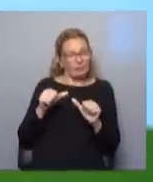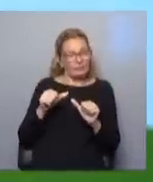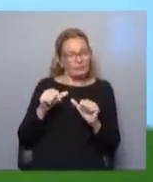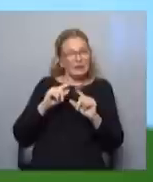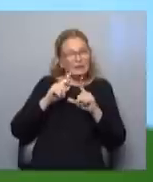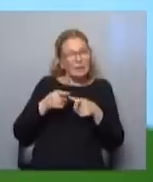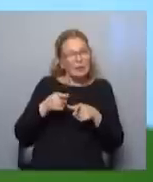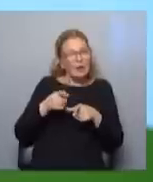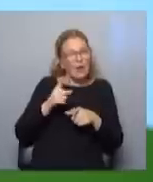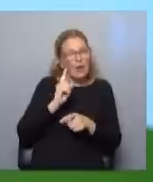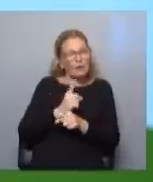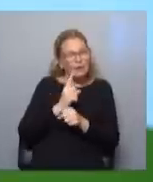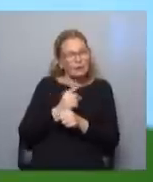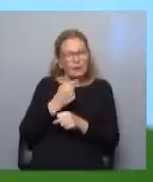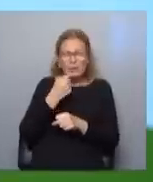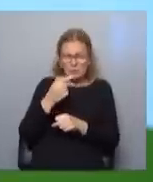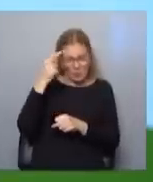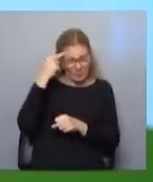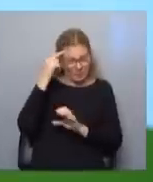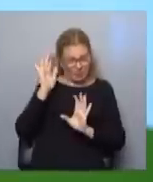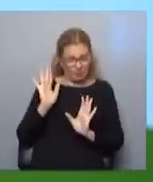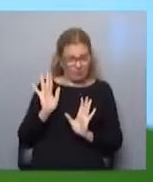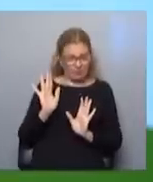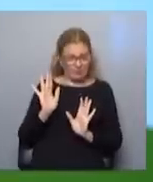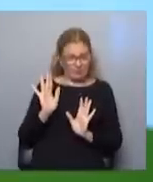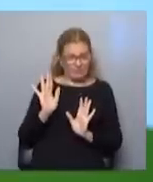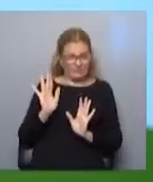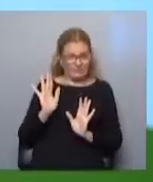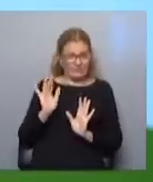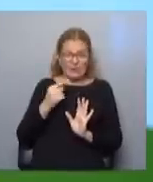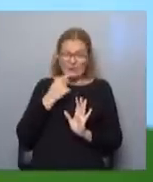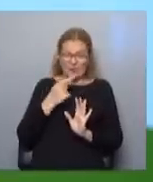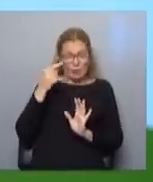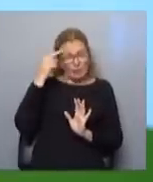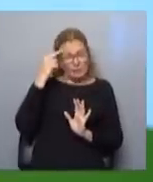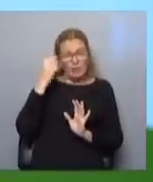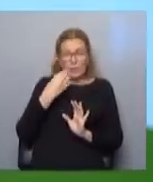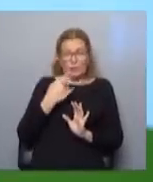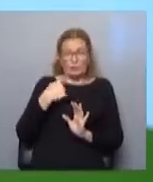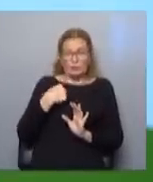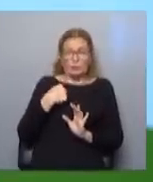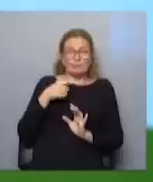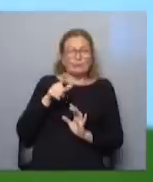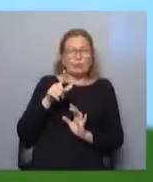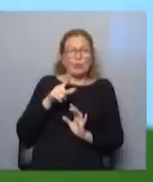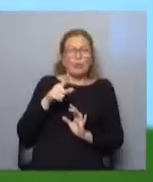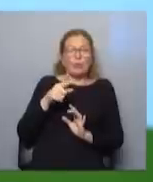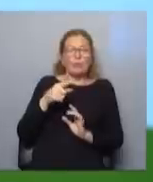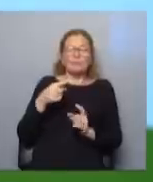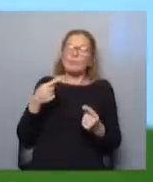también tener la obligación de decir lo que pensás es decir lo que pensaba bueno yo discrepo con esta política